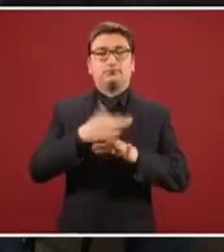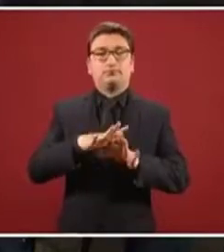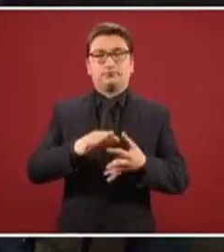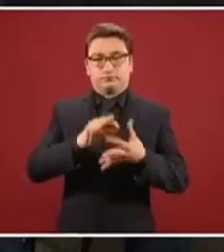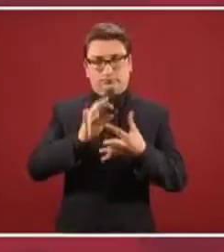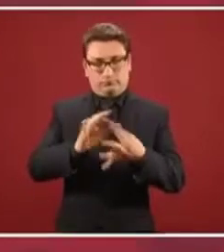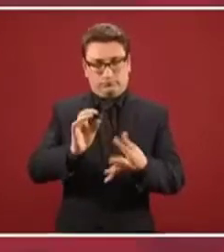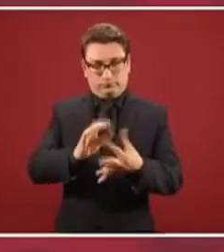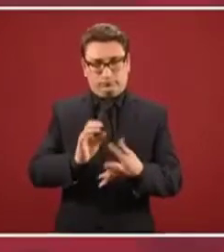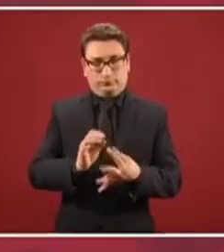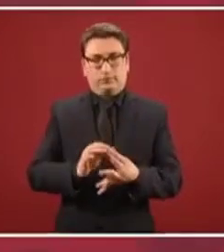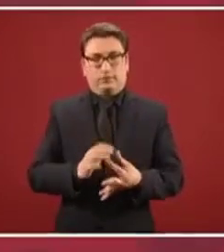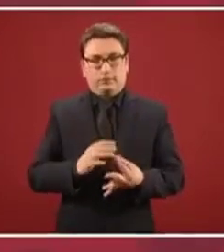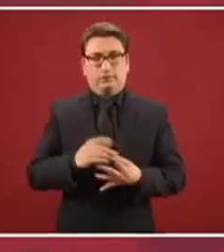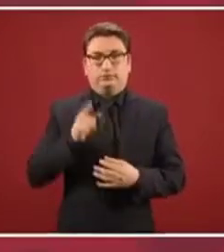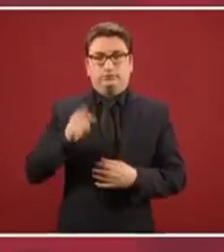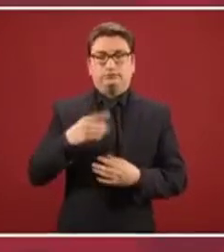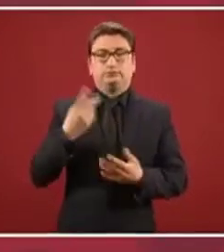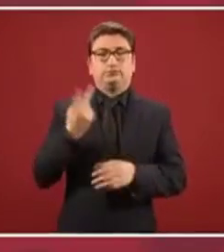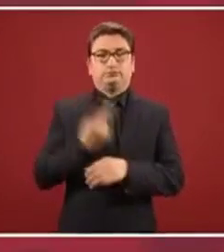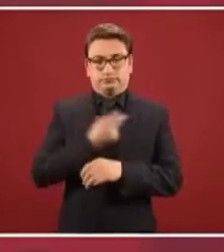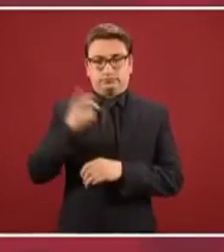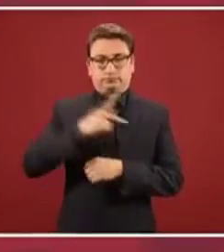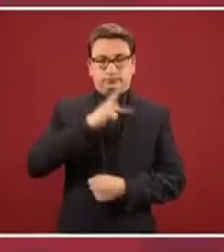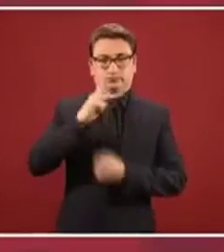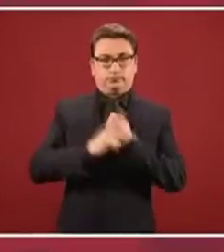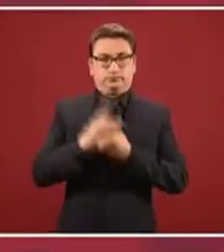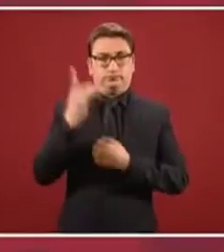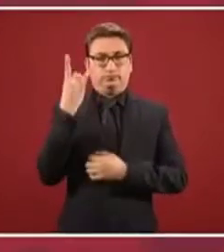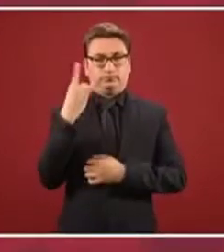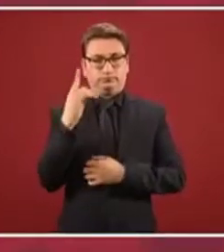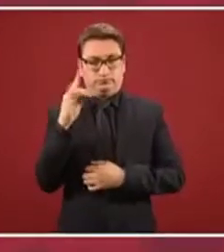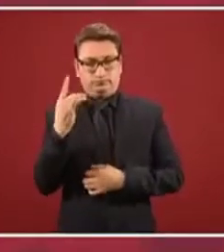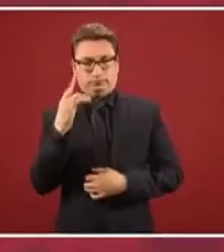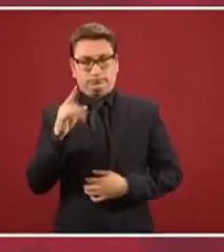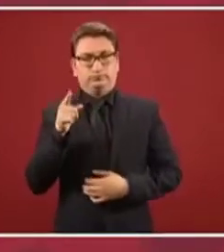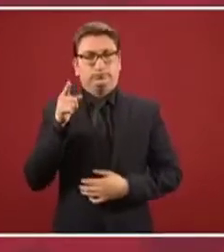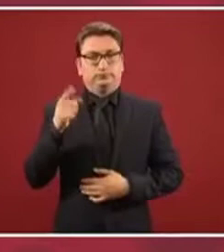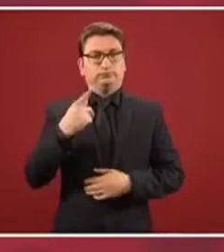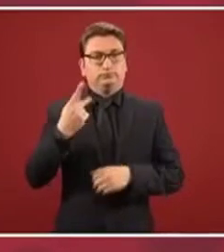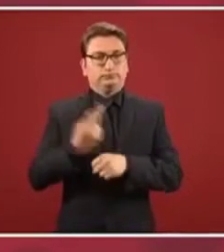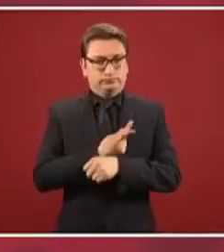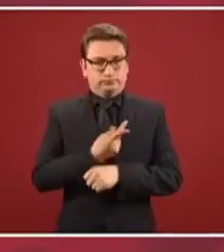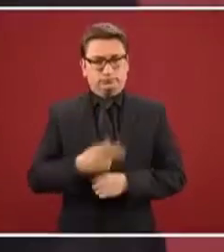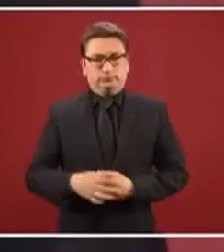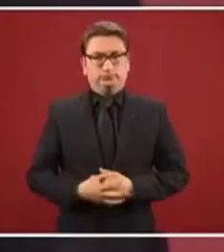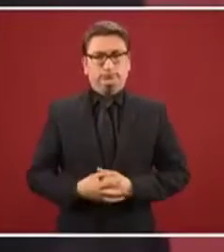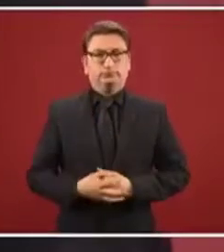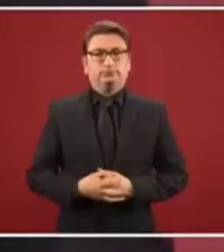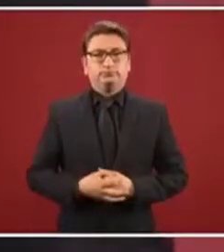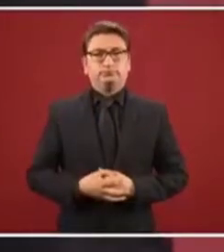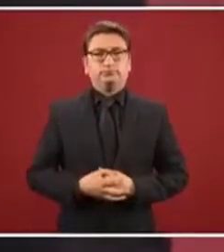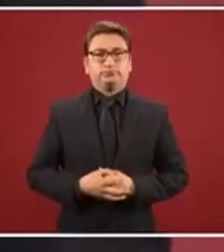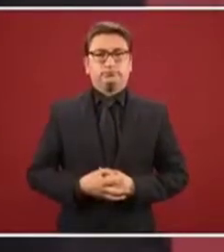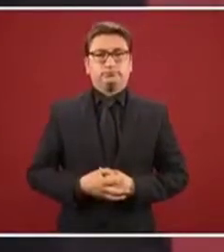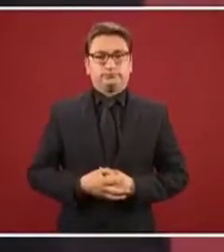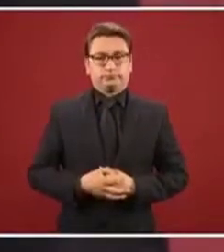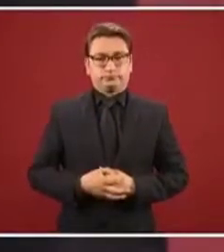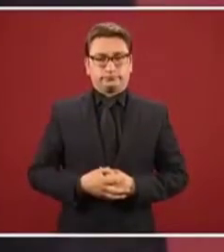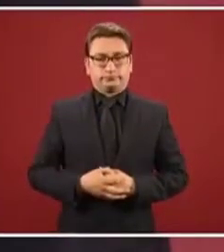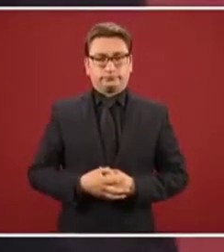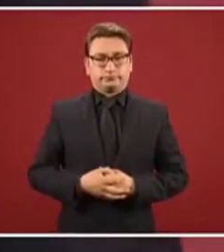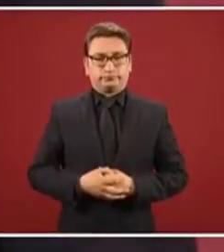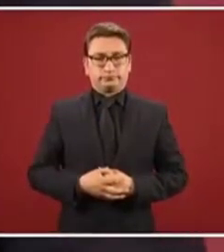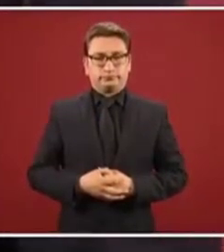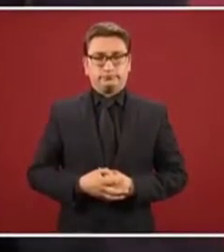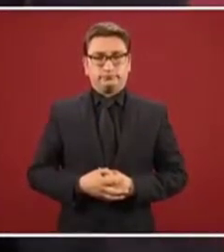situación en Bolivia, lo que tiene que ver con los intentos